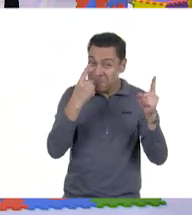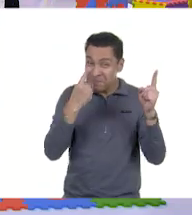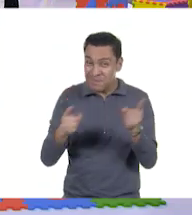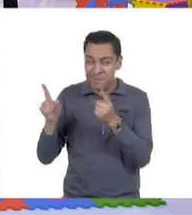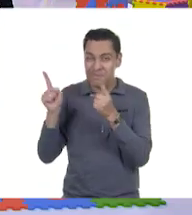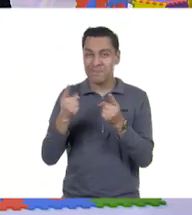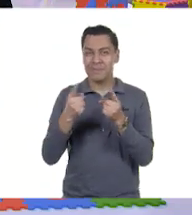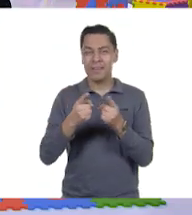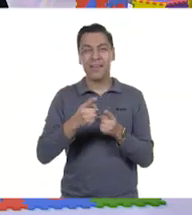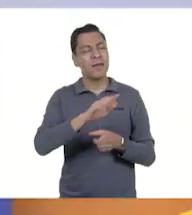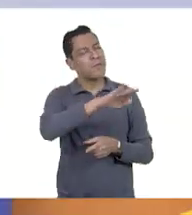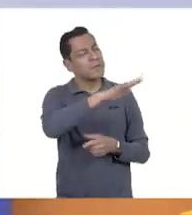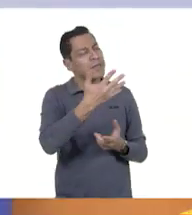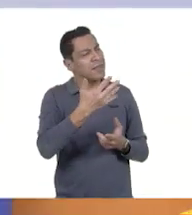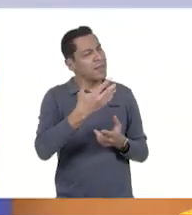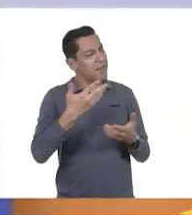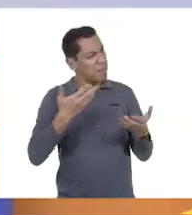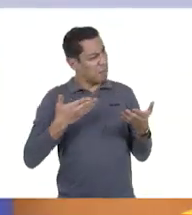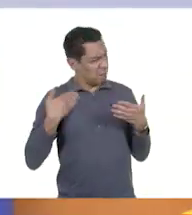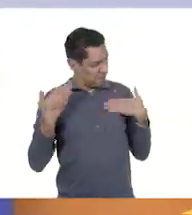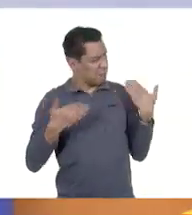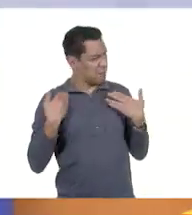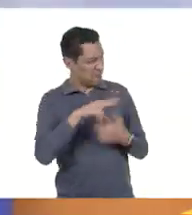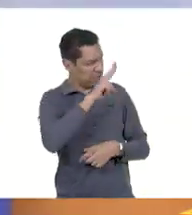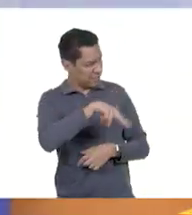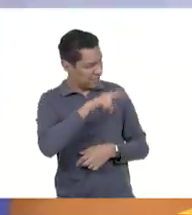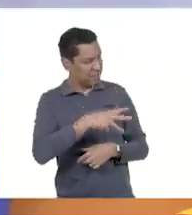nos vamos a bañar, nos vamos a bañar. ¡Qué divertido! Sí, es